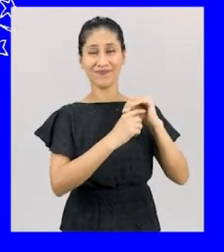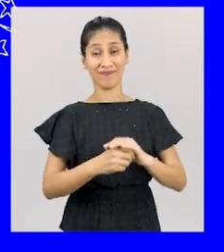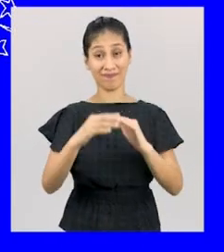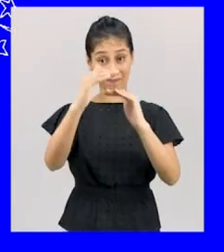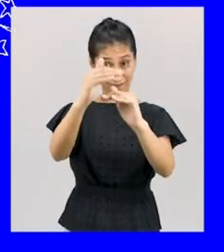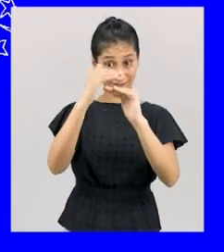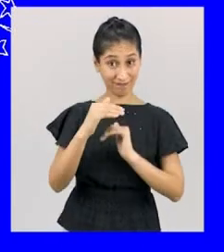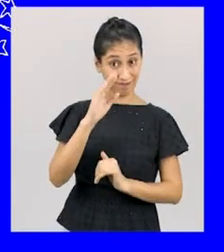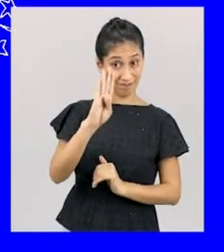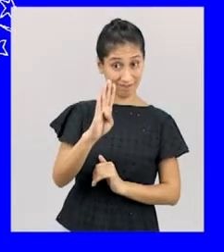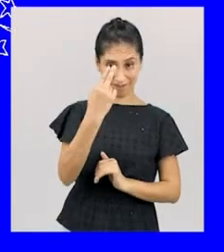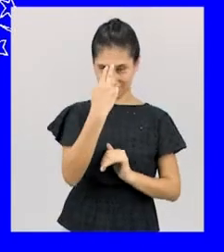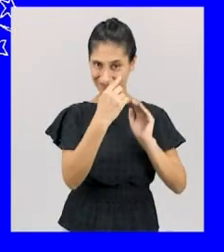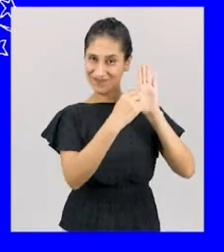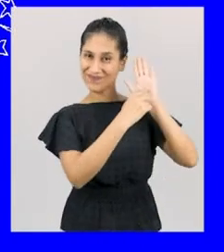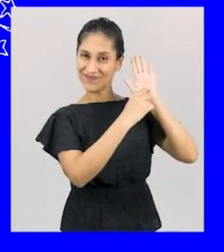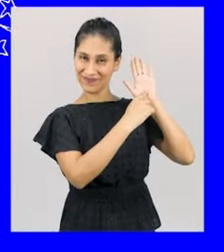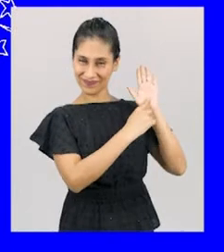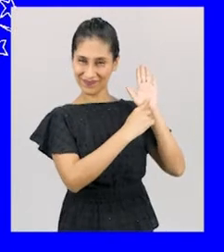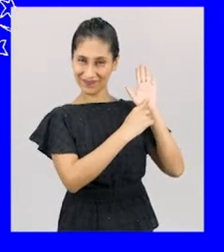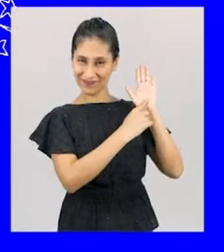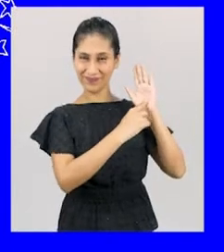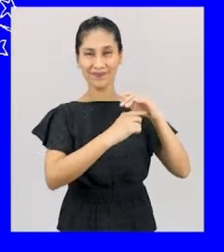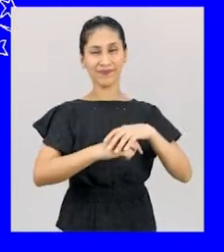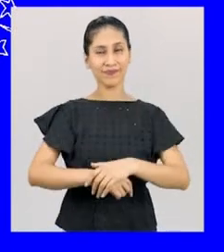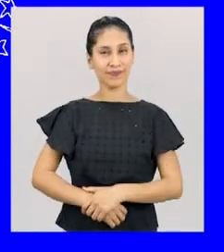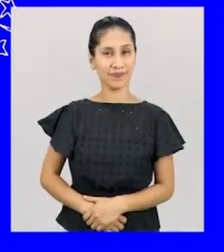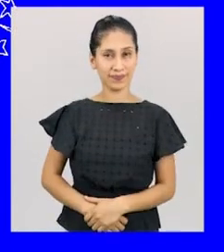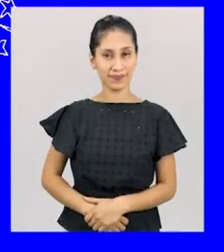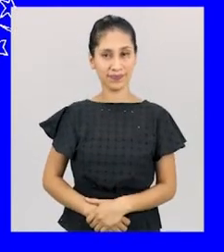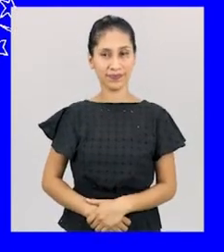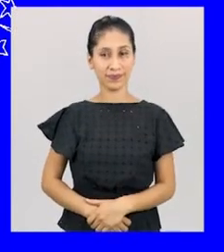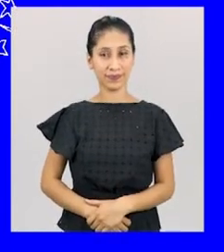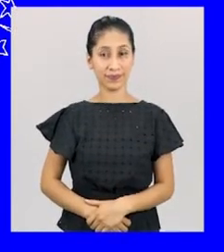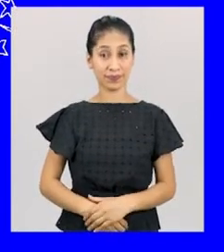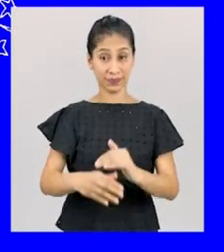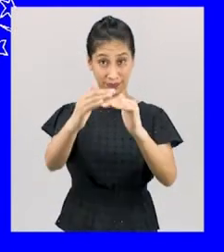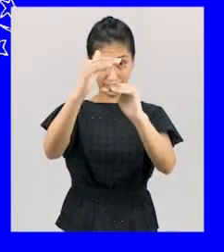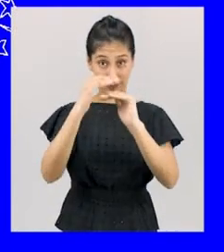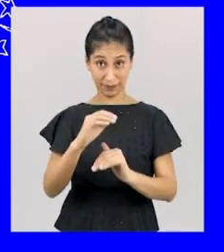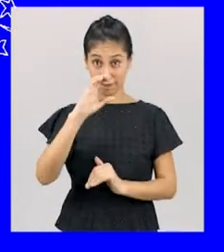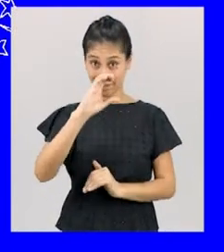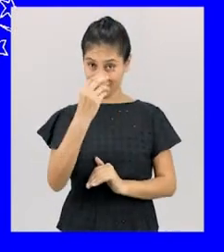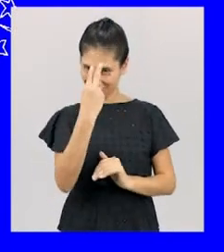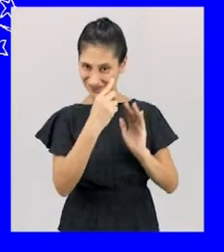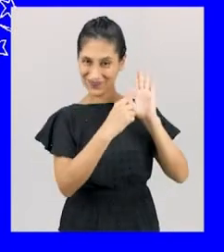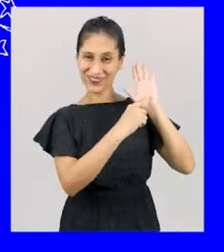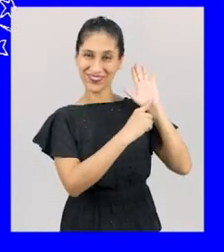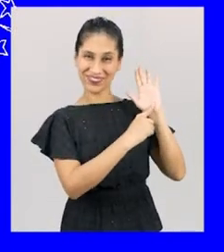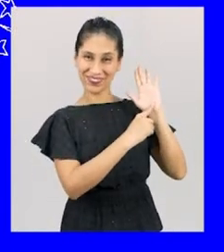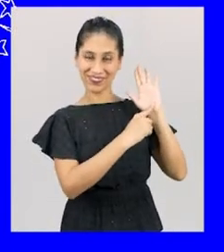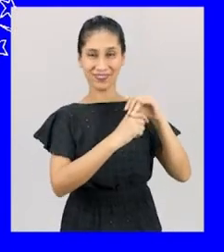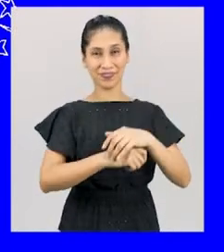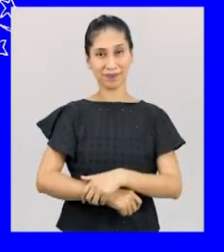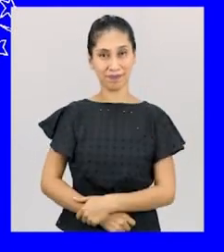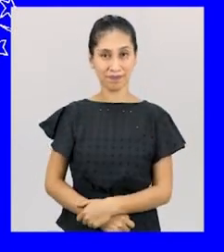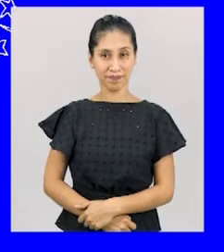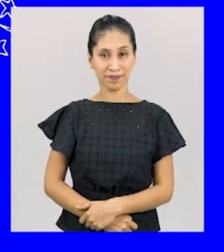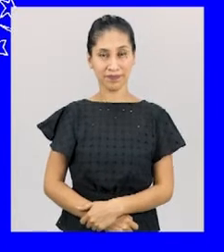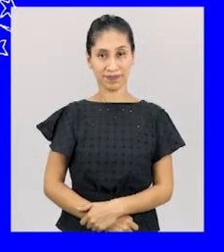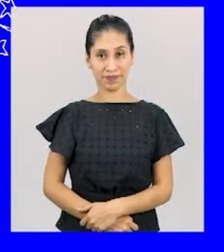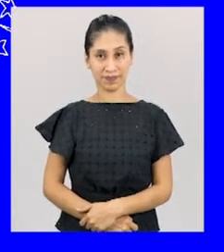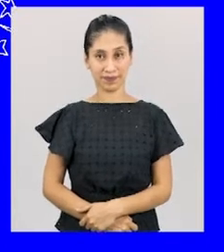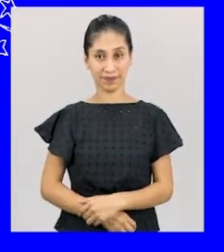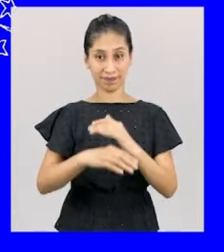armónicos. B. Ayuda a llevar a cabo las actividades cotidianas más vitales. C. Permite que los